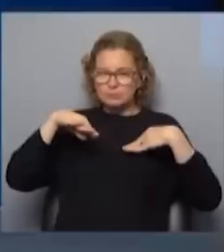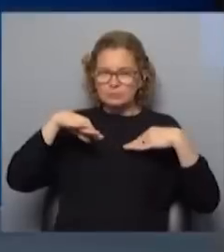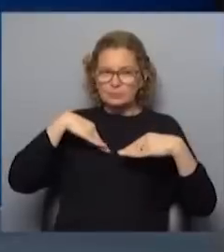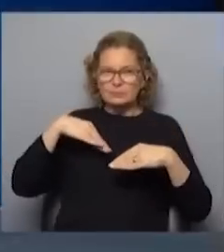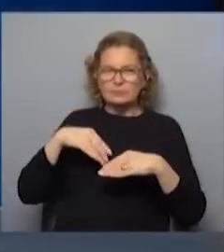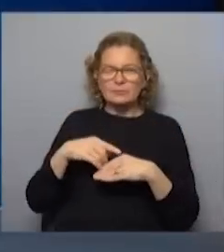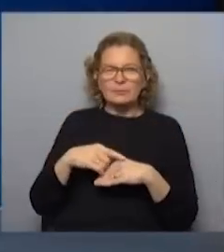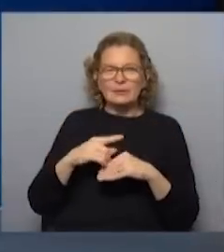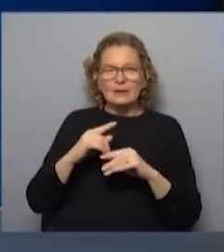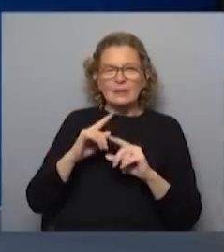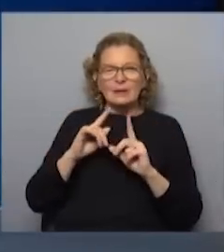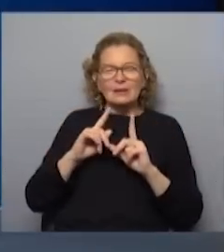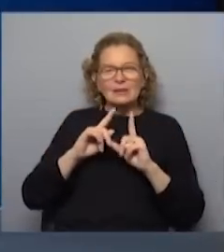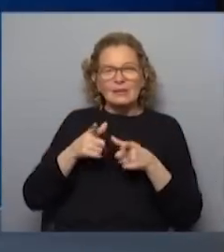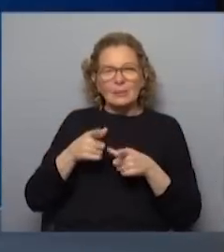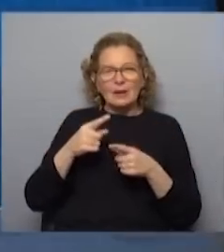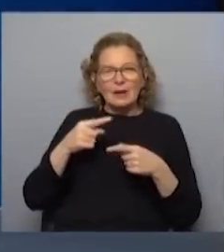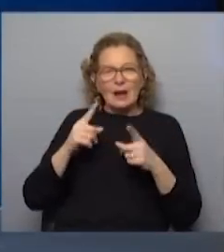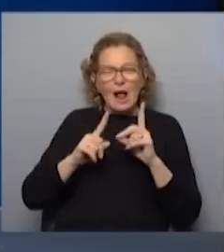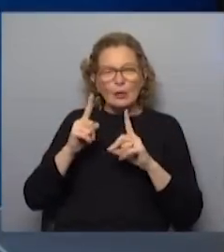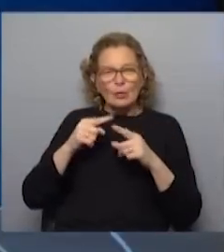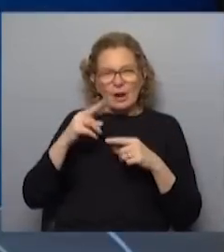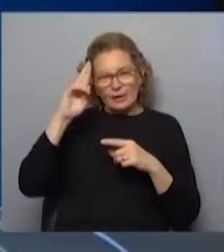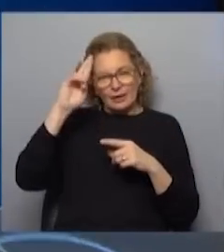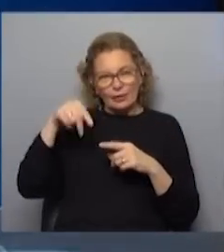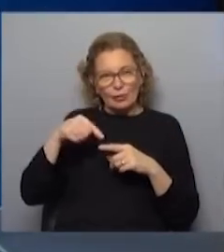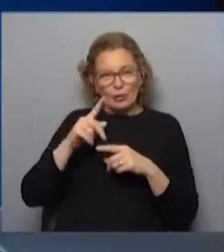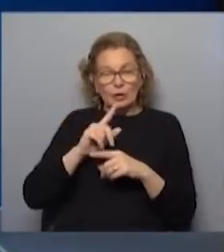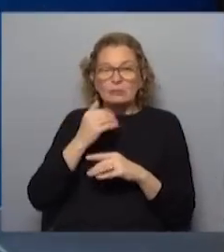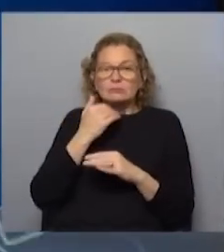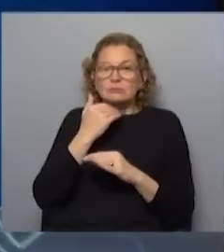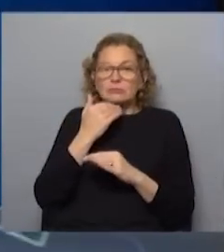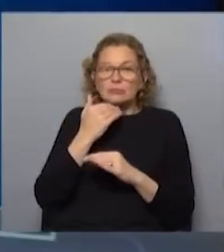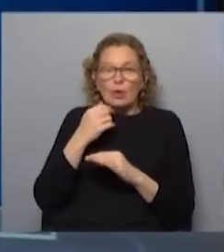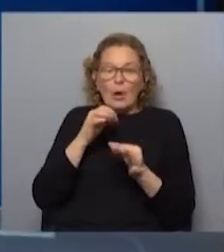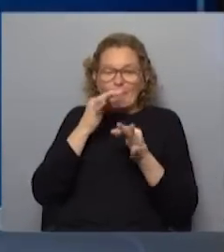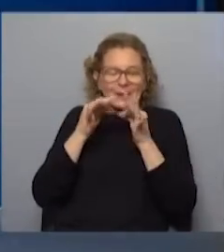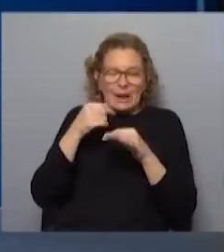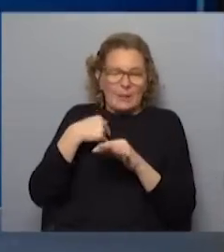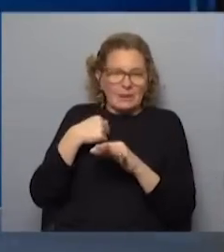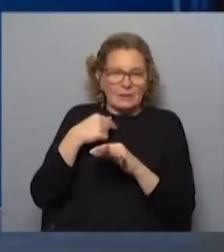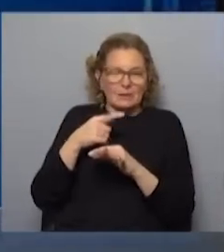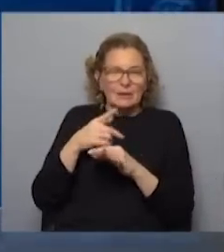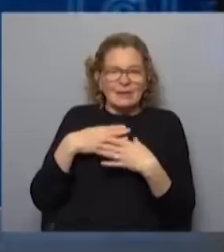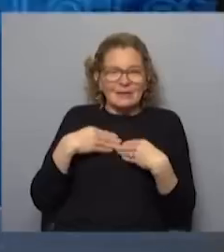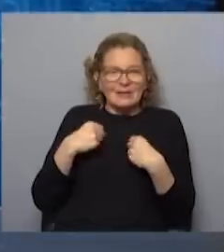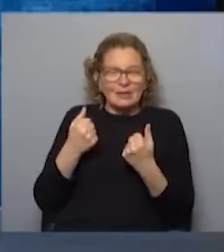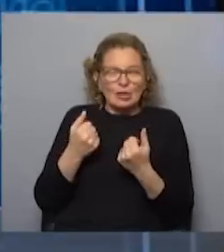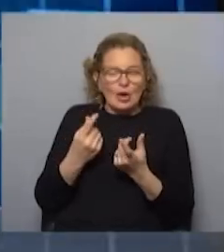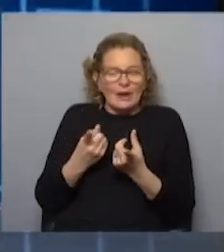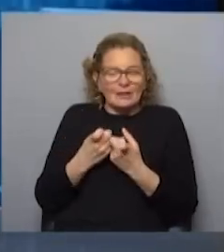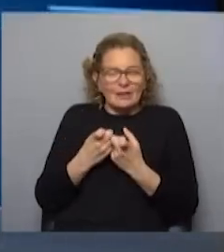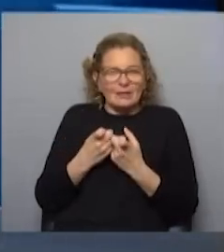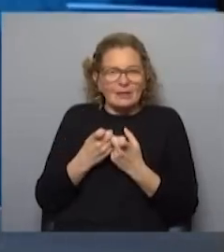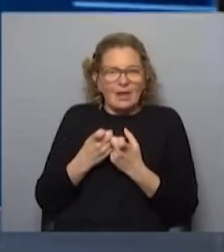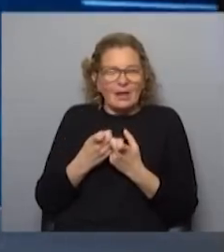y que por alguna razón que no me compete a mí explicar sintió en su momento la necesidad